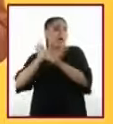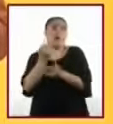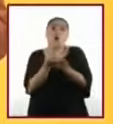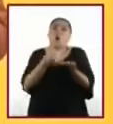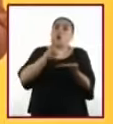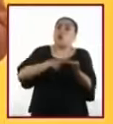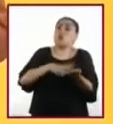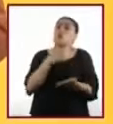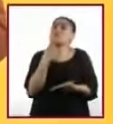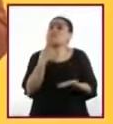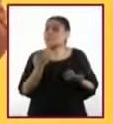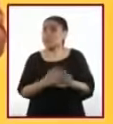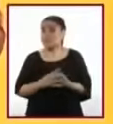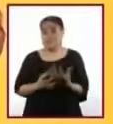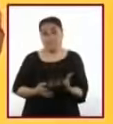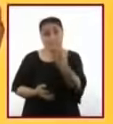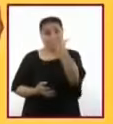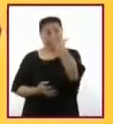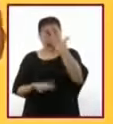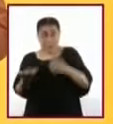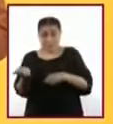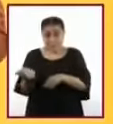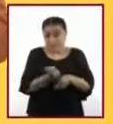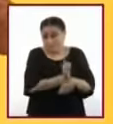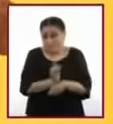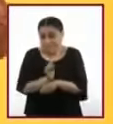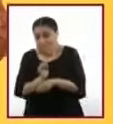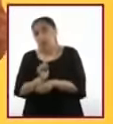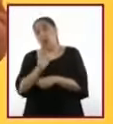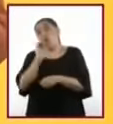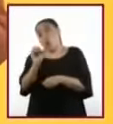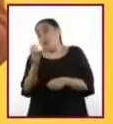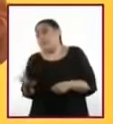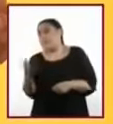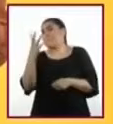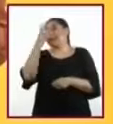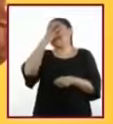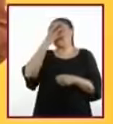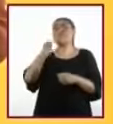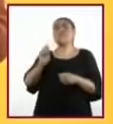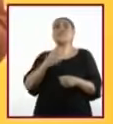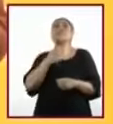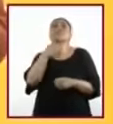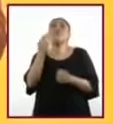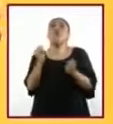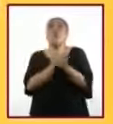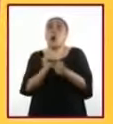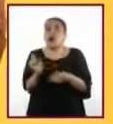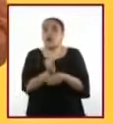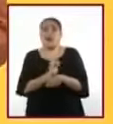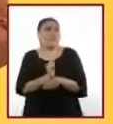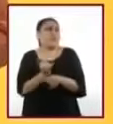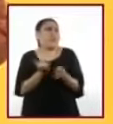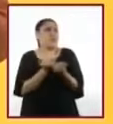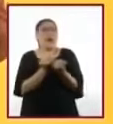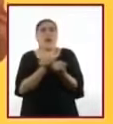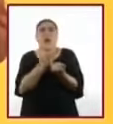función: representar el rostro del personaje y servir como un amplificador de la voz de los actores, como un